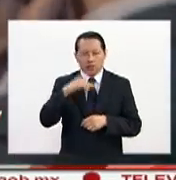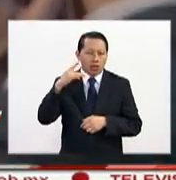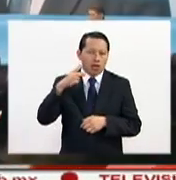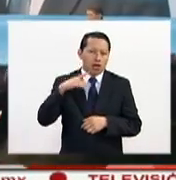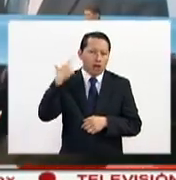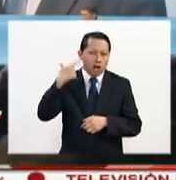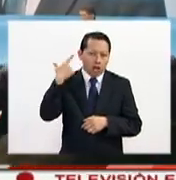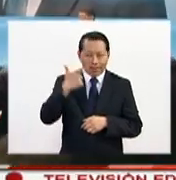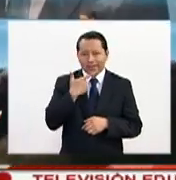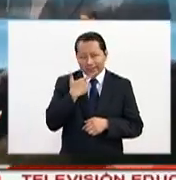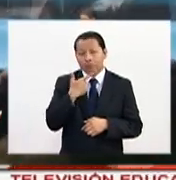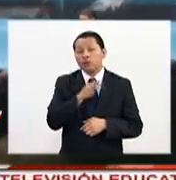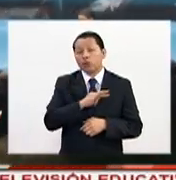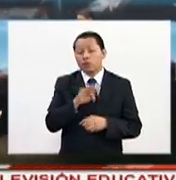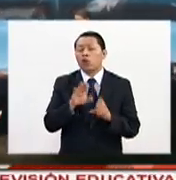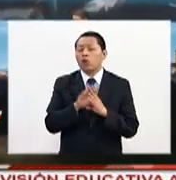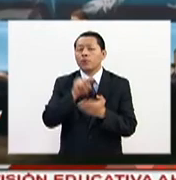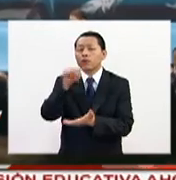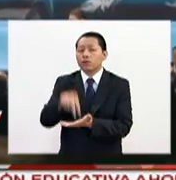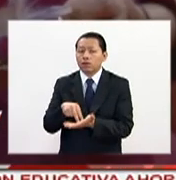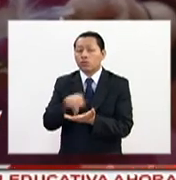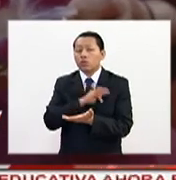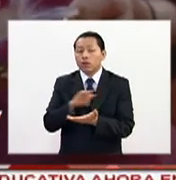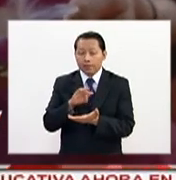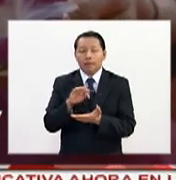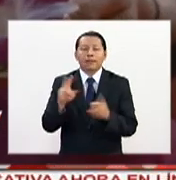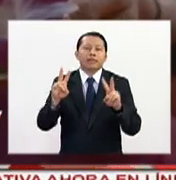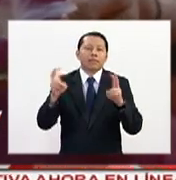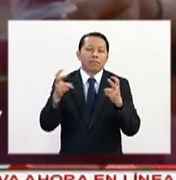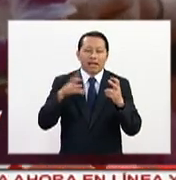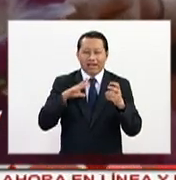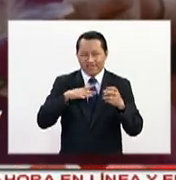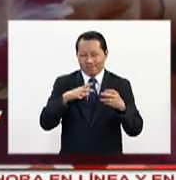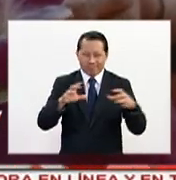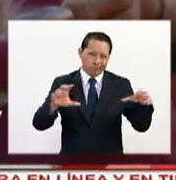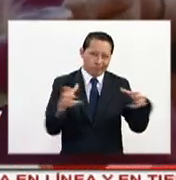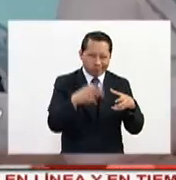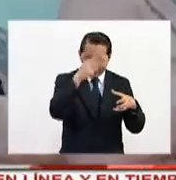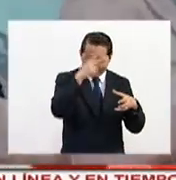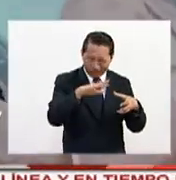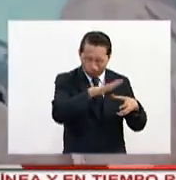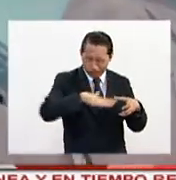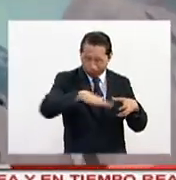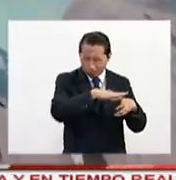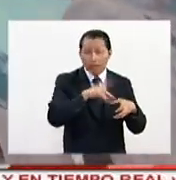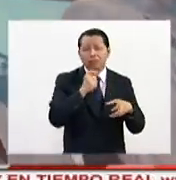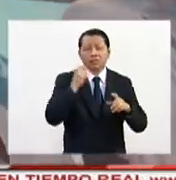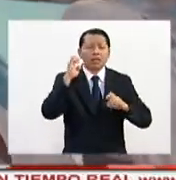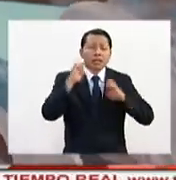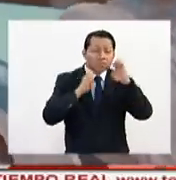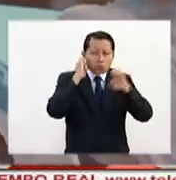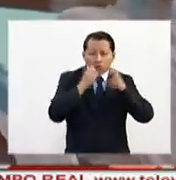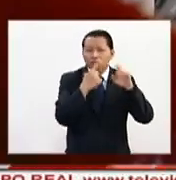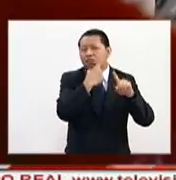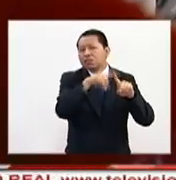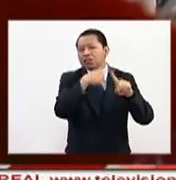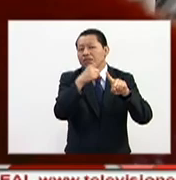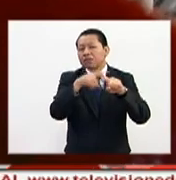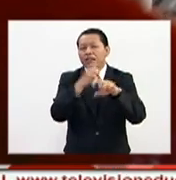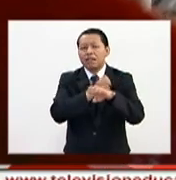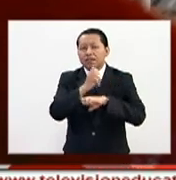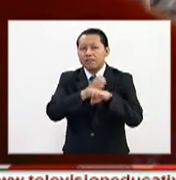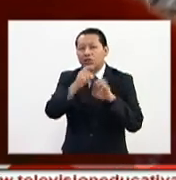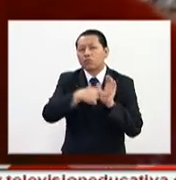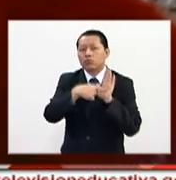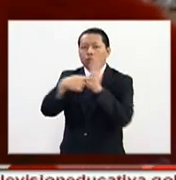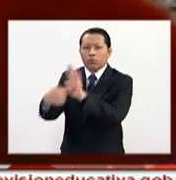La agenda del funcionario incluye la inauguración del Pabellón México, donde se concentran exposiciones de diversos estados de nuestro país con